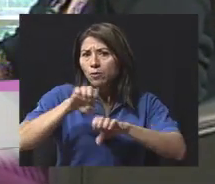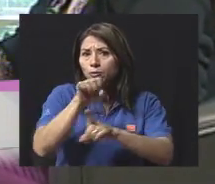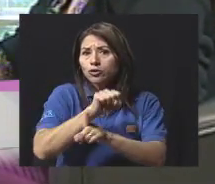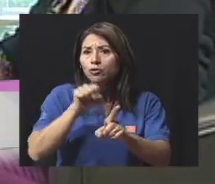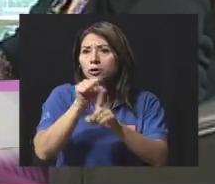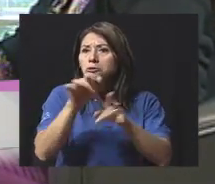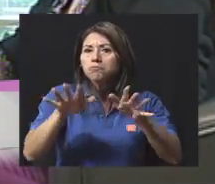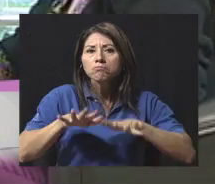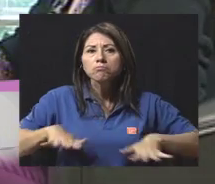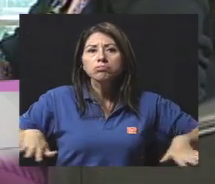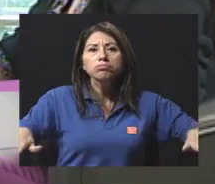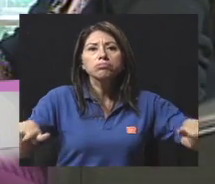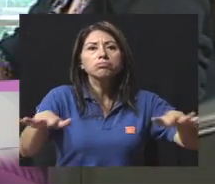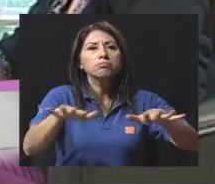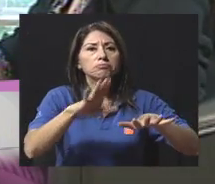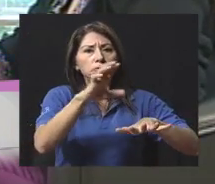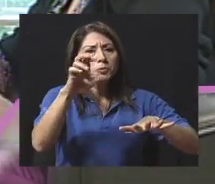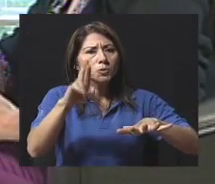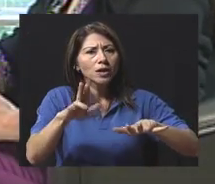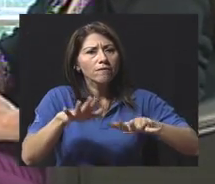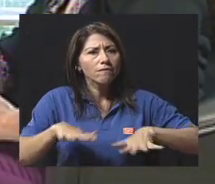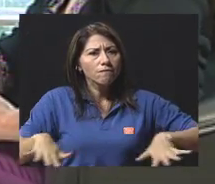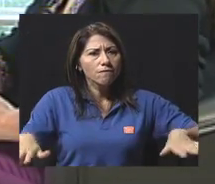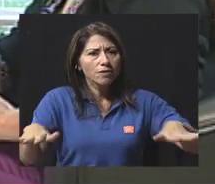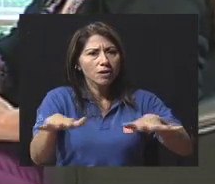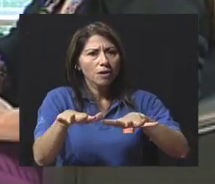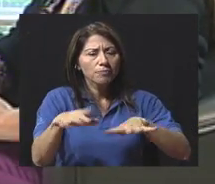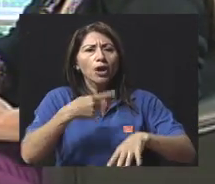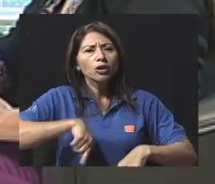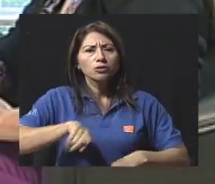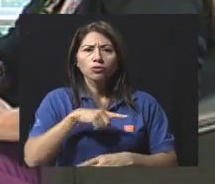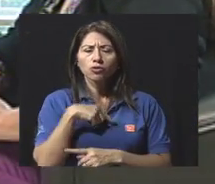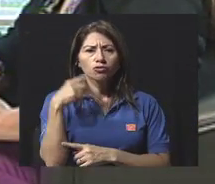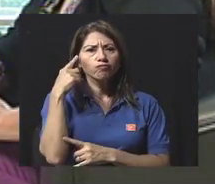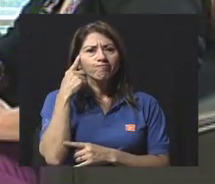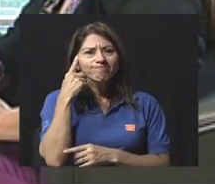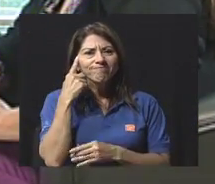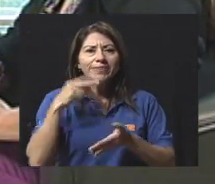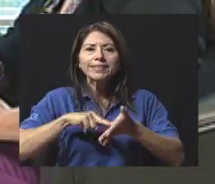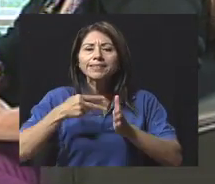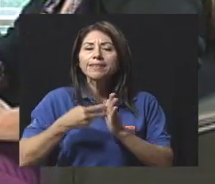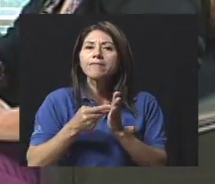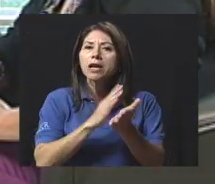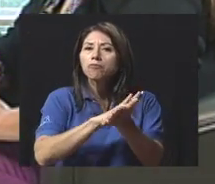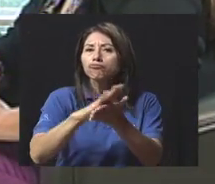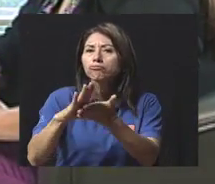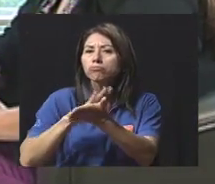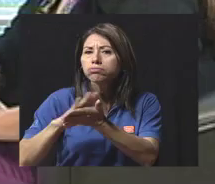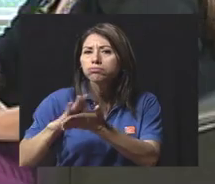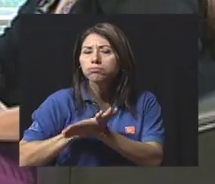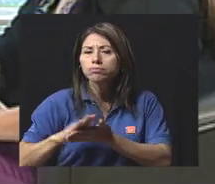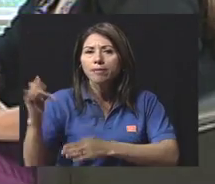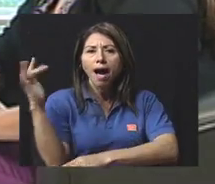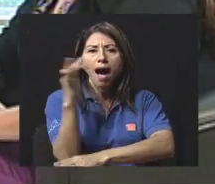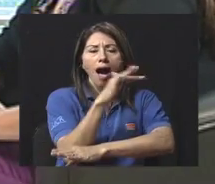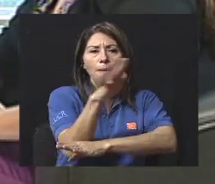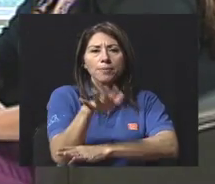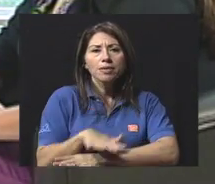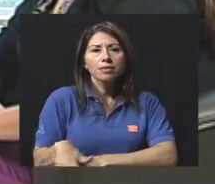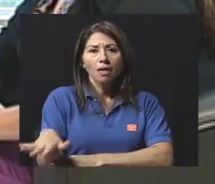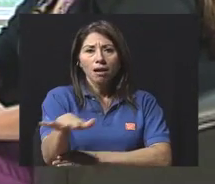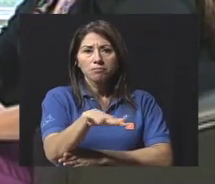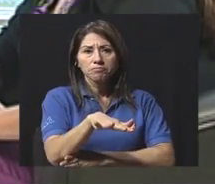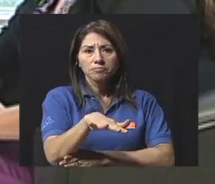entorno hacemos Eh un poco de conciencia sobre lo que es el saneamiento ambiental Y eliminamos estos posibles